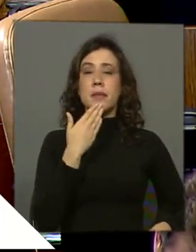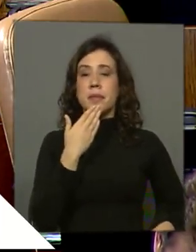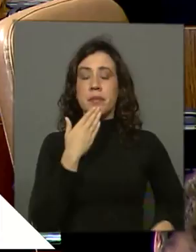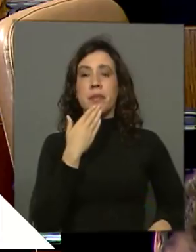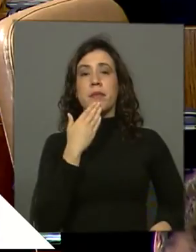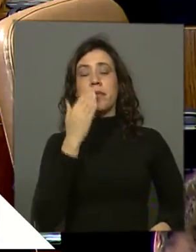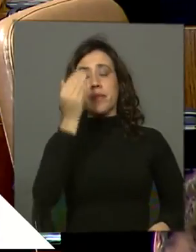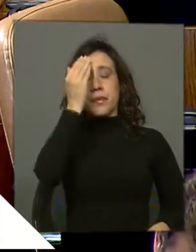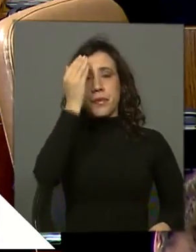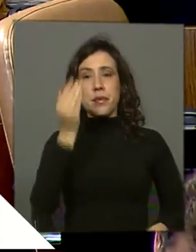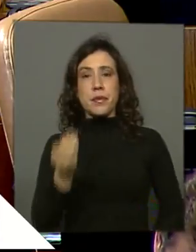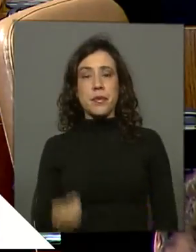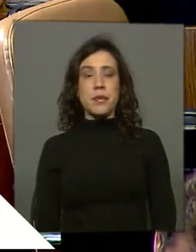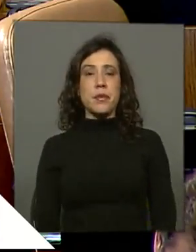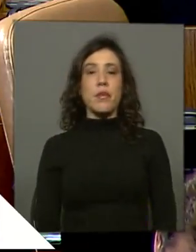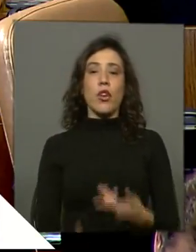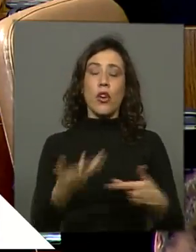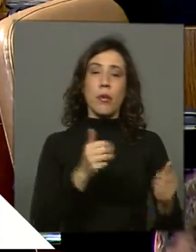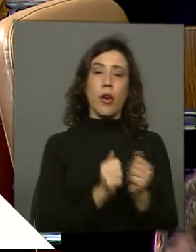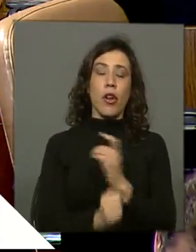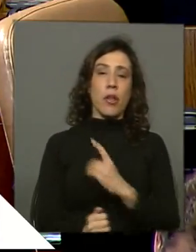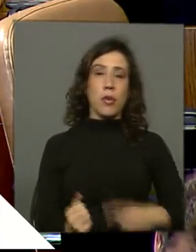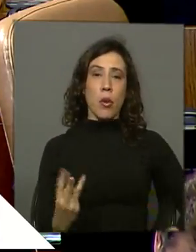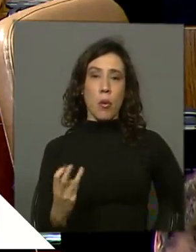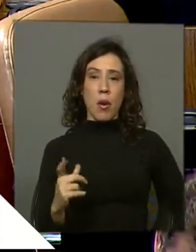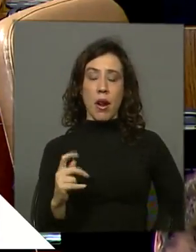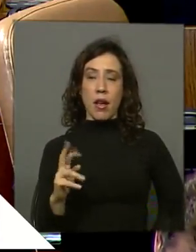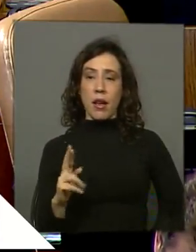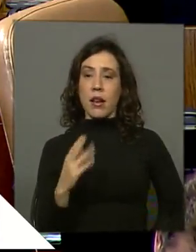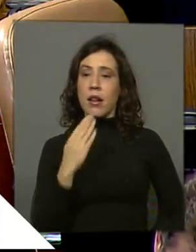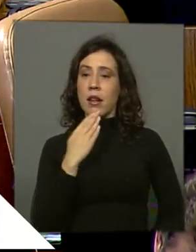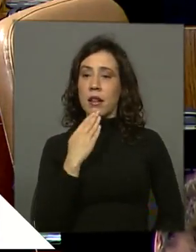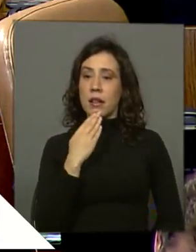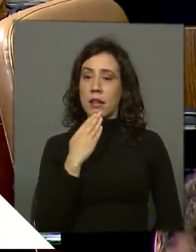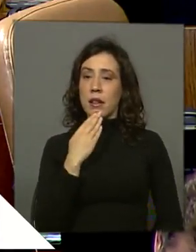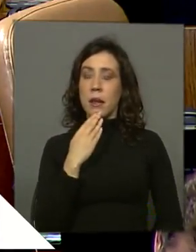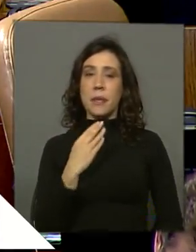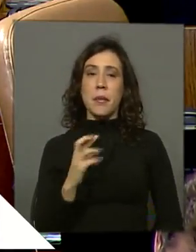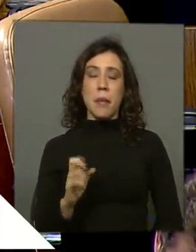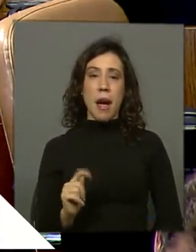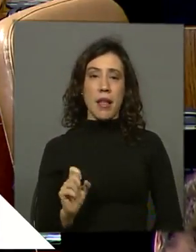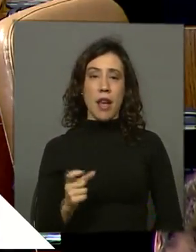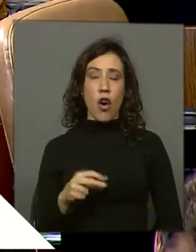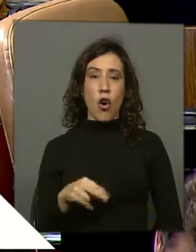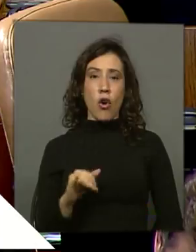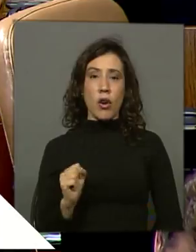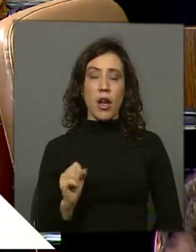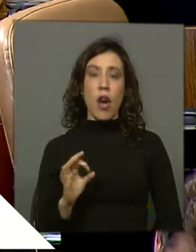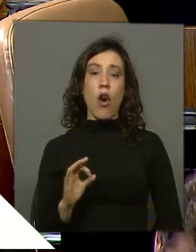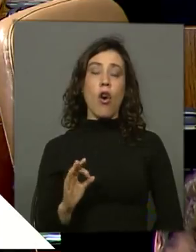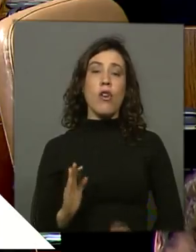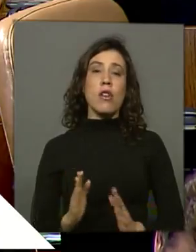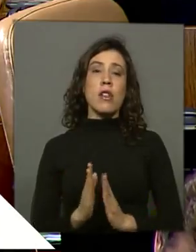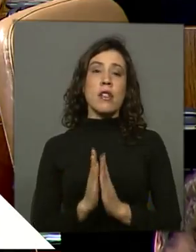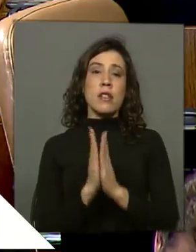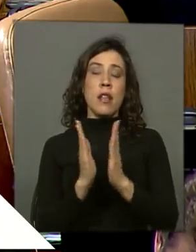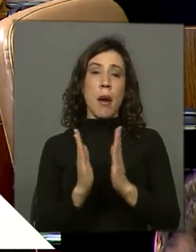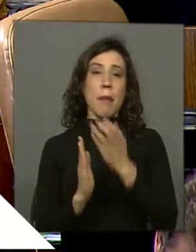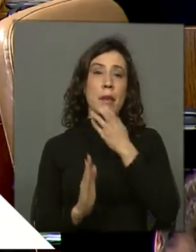de Coquimbo con quien compartimos con el diputado Walker y también por supuesto la Patagonia o San Pedro Atacama del